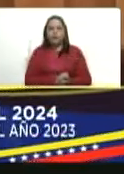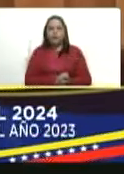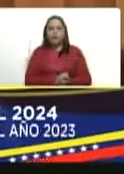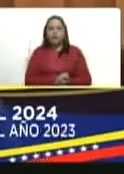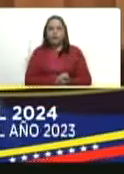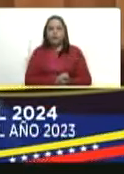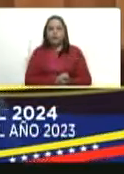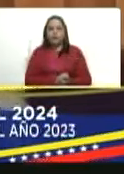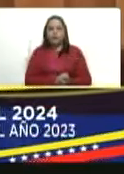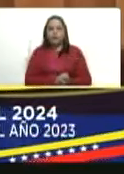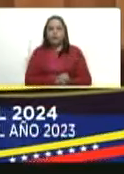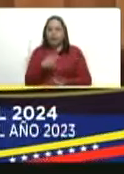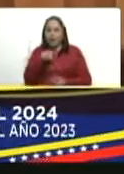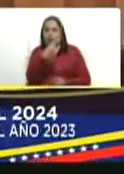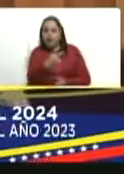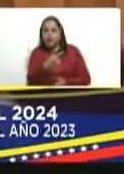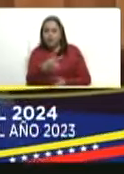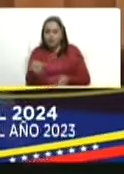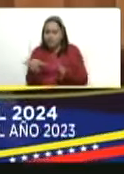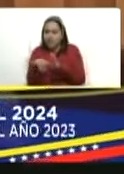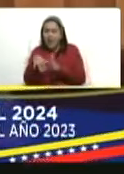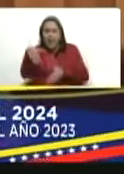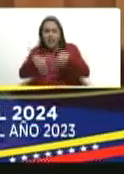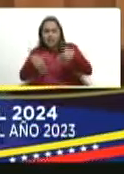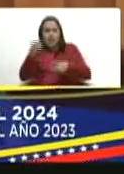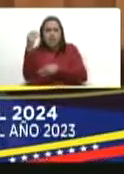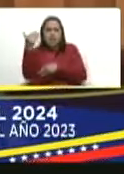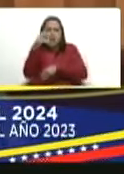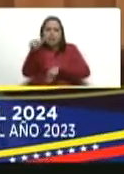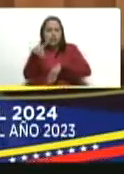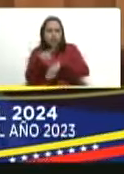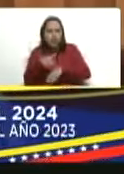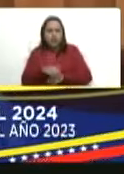Y les dije, vienen las elecciones de la Asamblea Nacional.